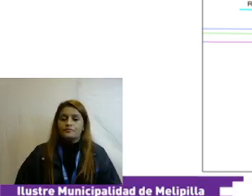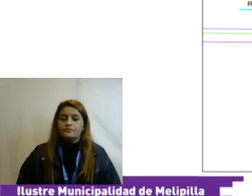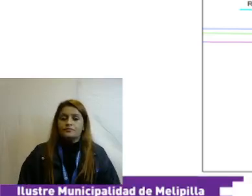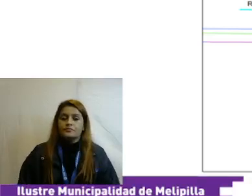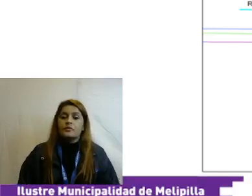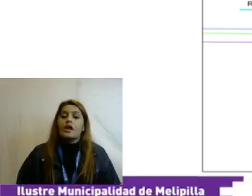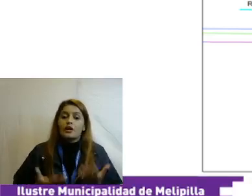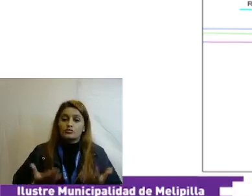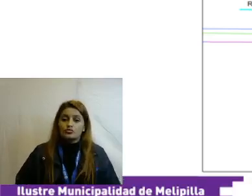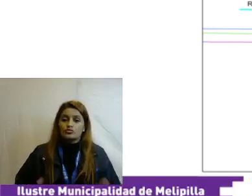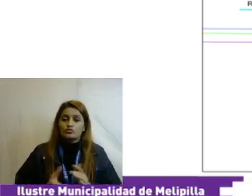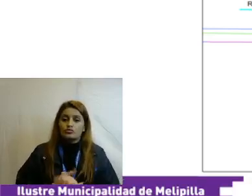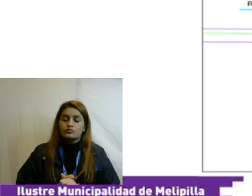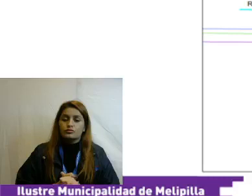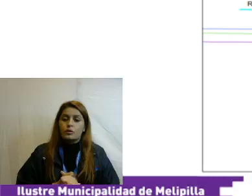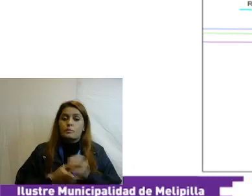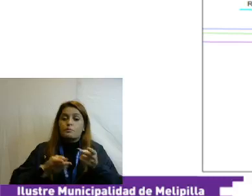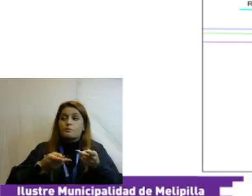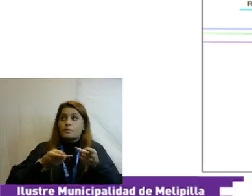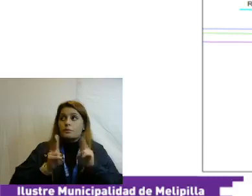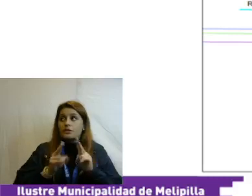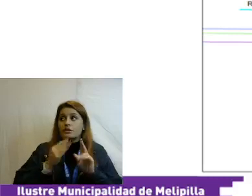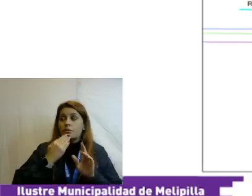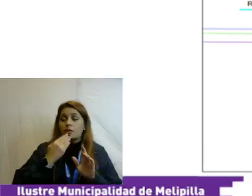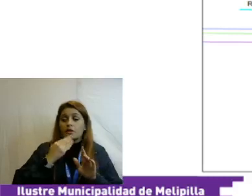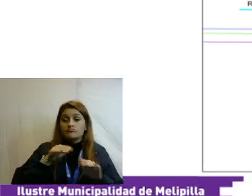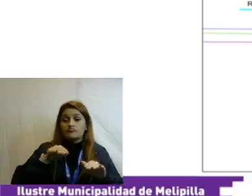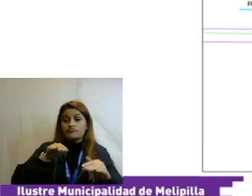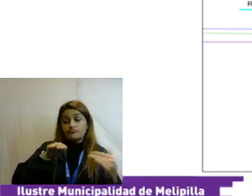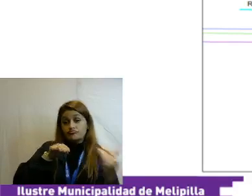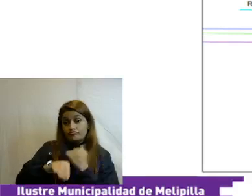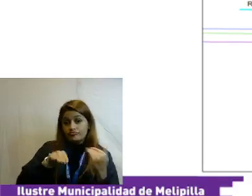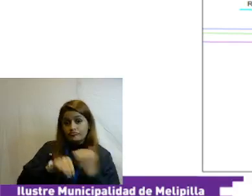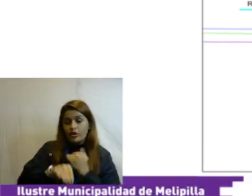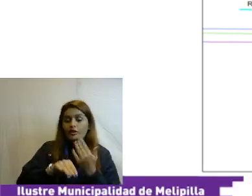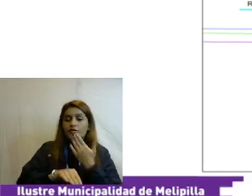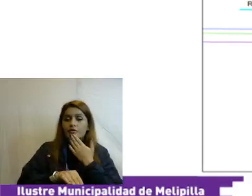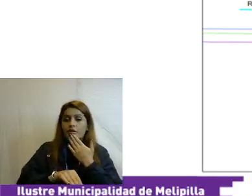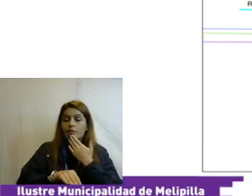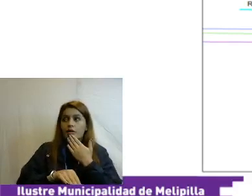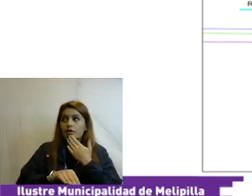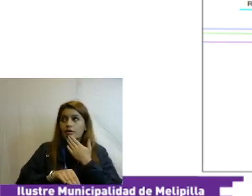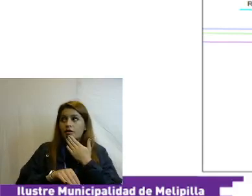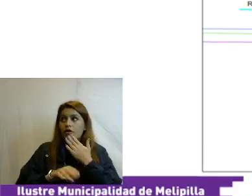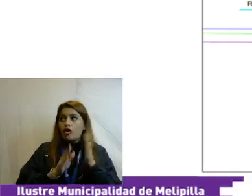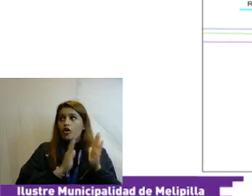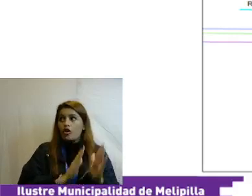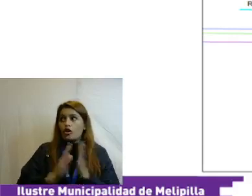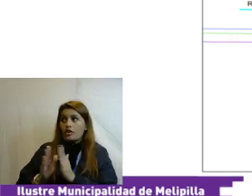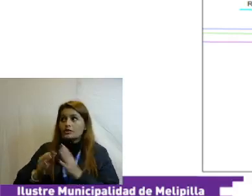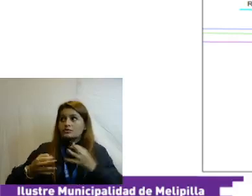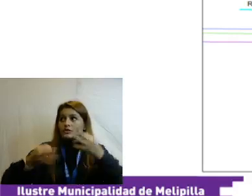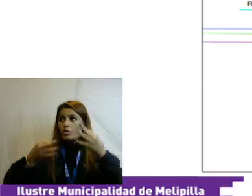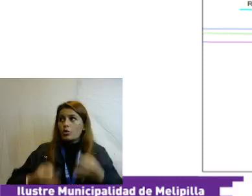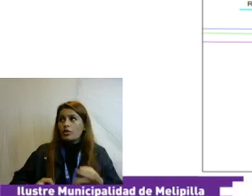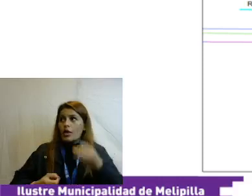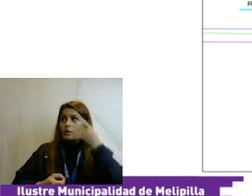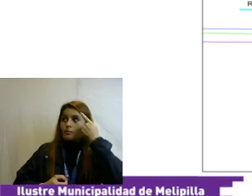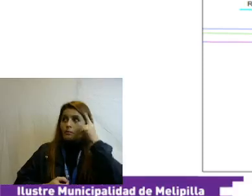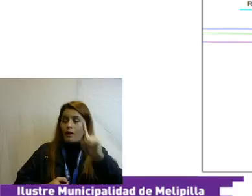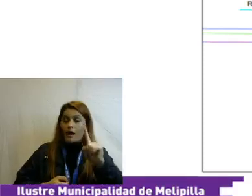Principalmente es eso, permite un ordenamiento de los flujos vehiculares y permite obviamente el ordenamiento de seguridad para